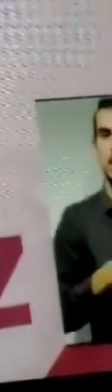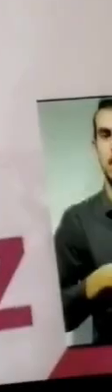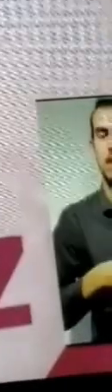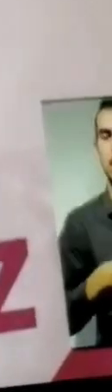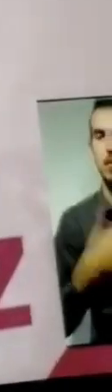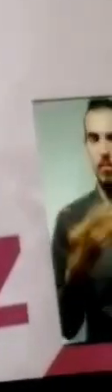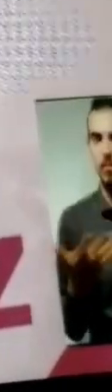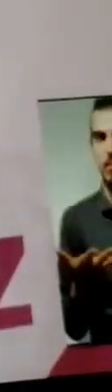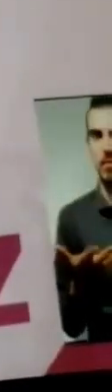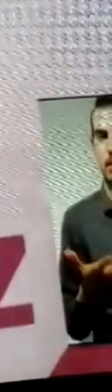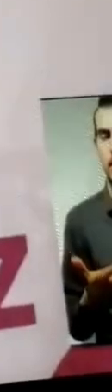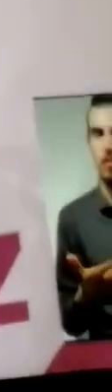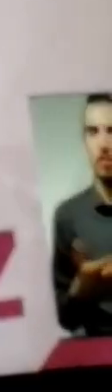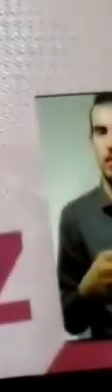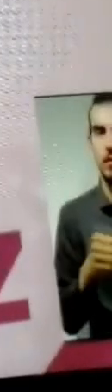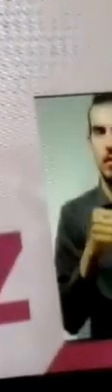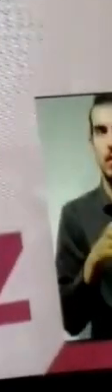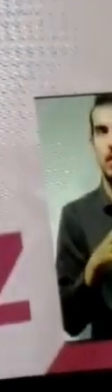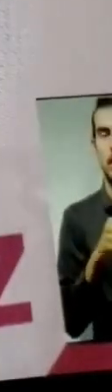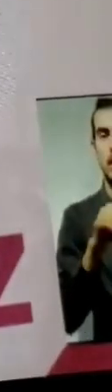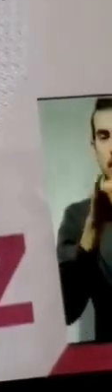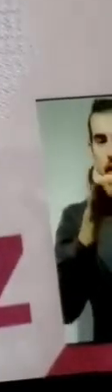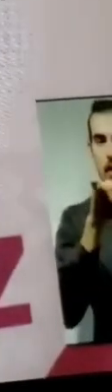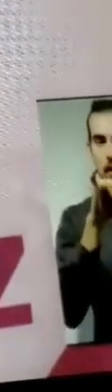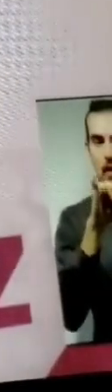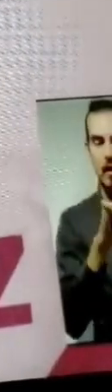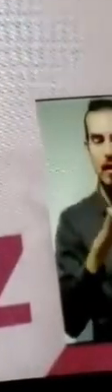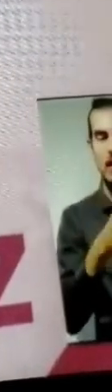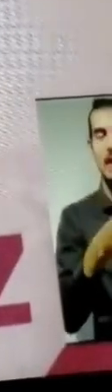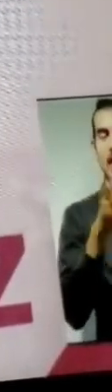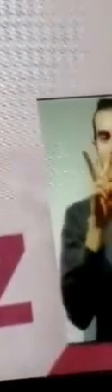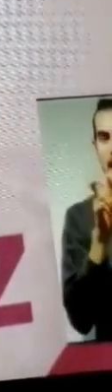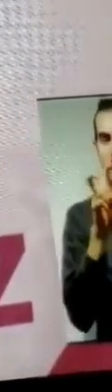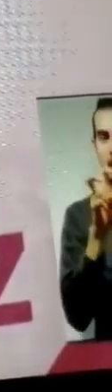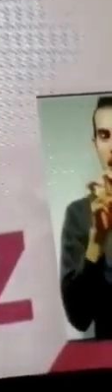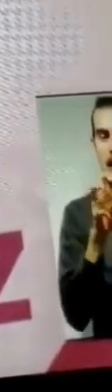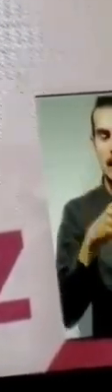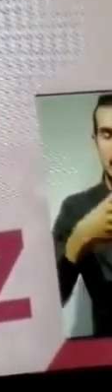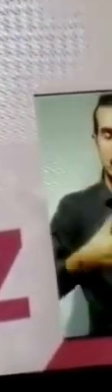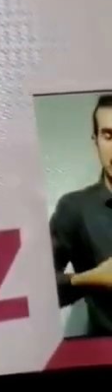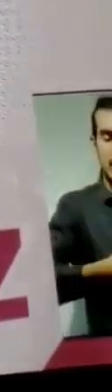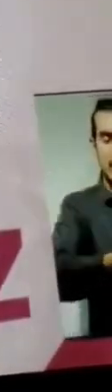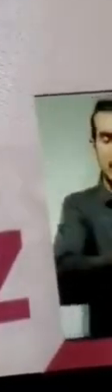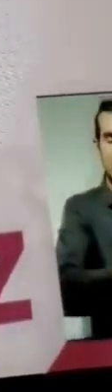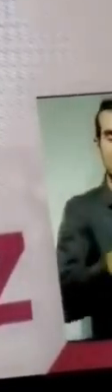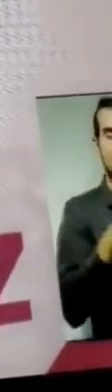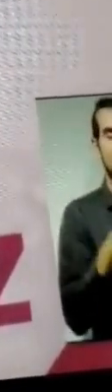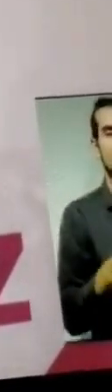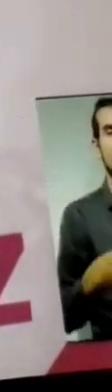todo el tema del bacheo, ¿no? Porque sabemos que este era un tema muy rezagado.